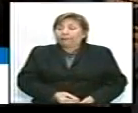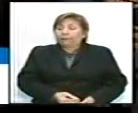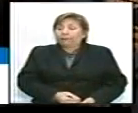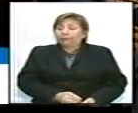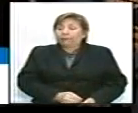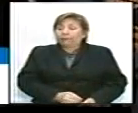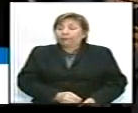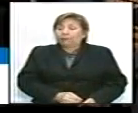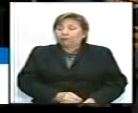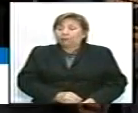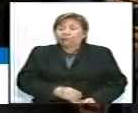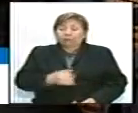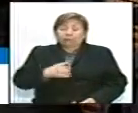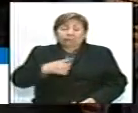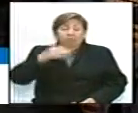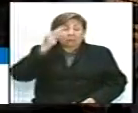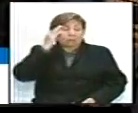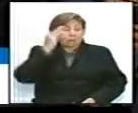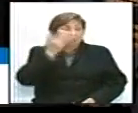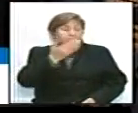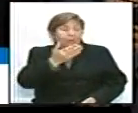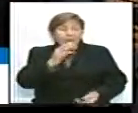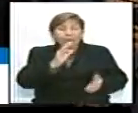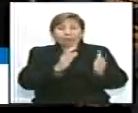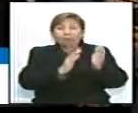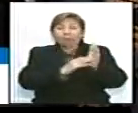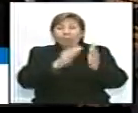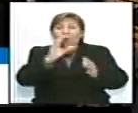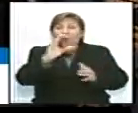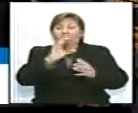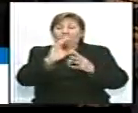Yo por eso saludo que la Contraloría